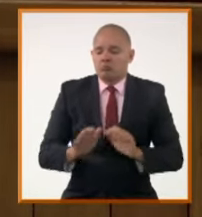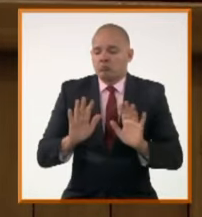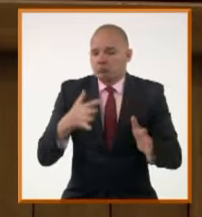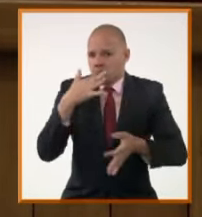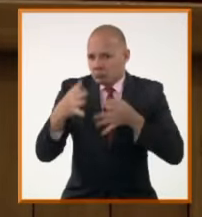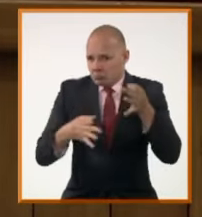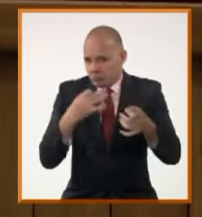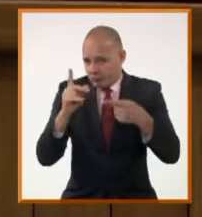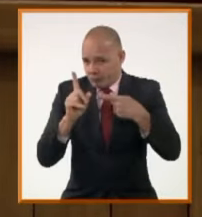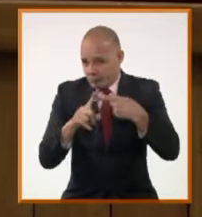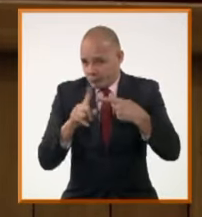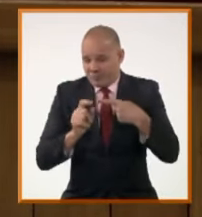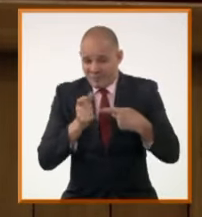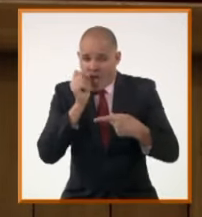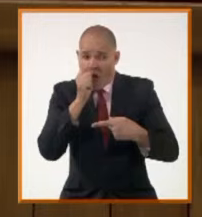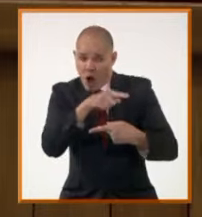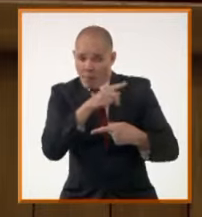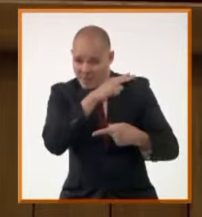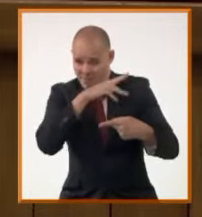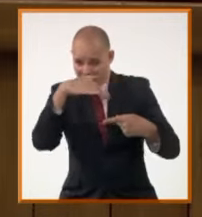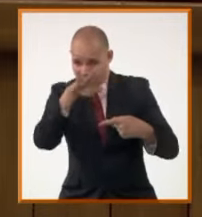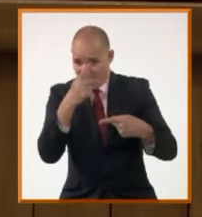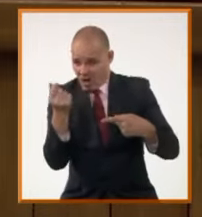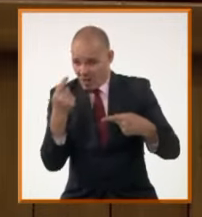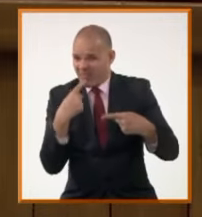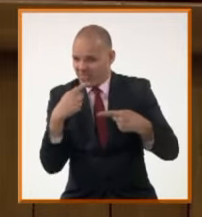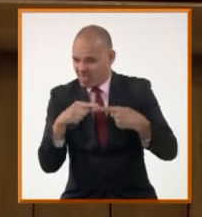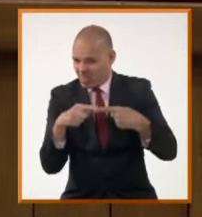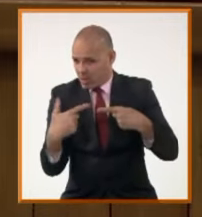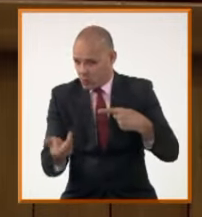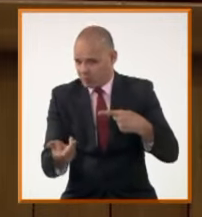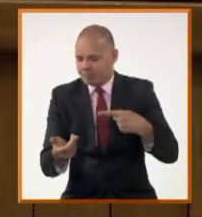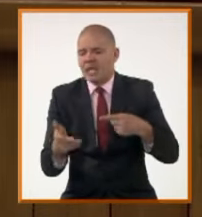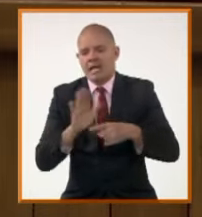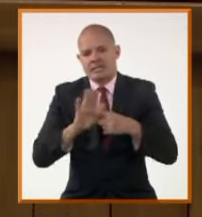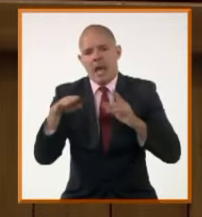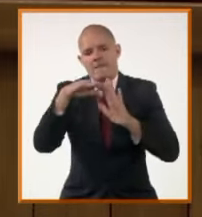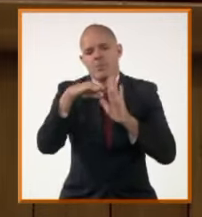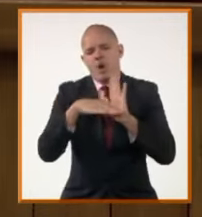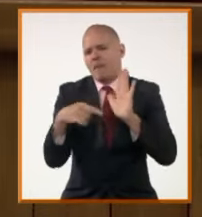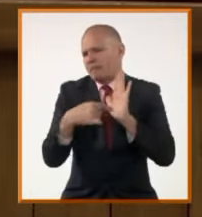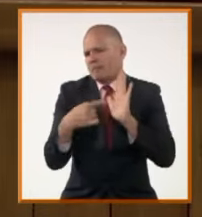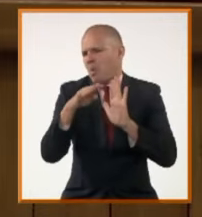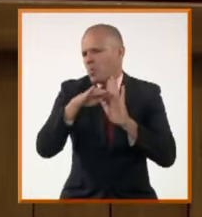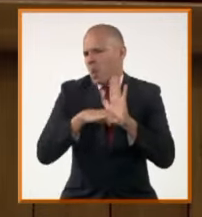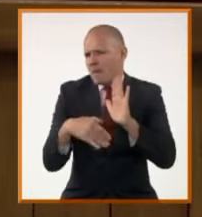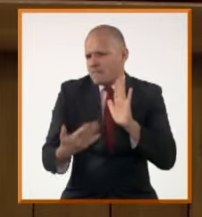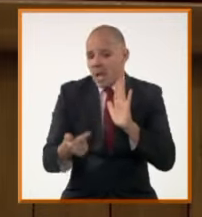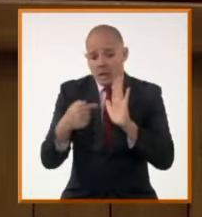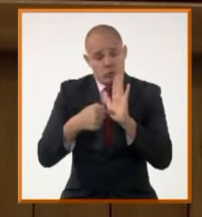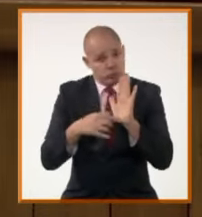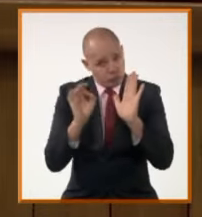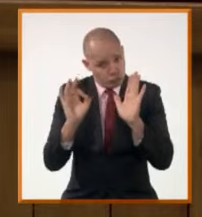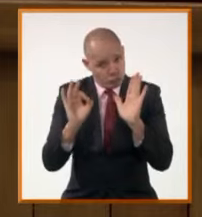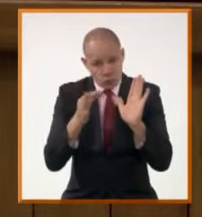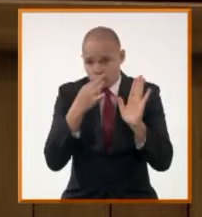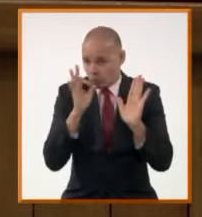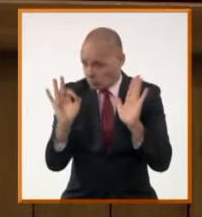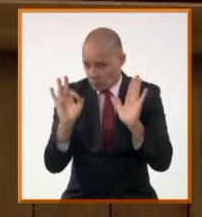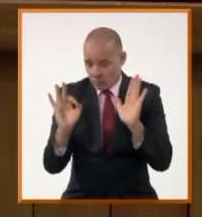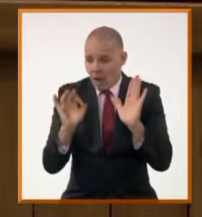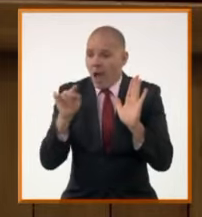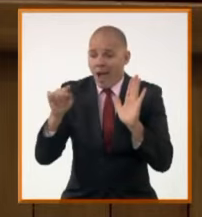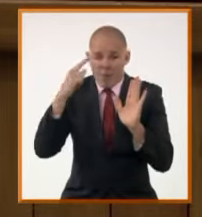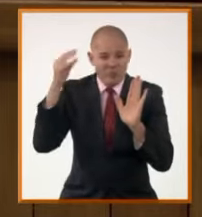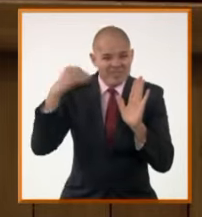hablaba Alejandro, el programa de estabilización macroeconómica, eso es un programa bien hecho, con una